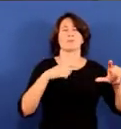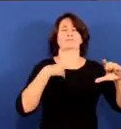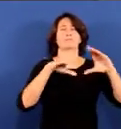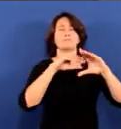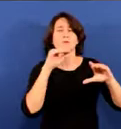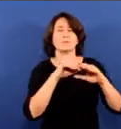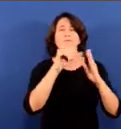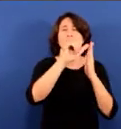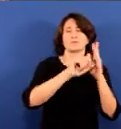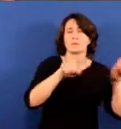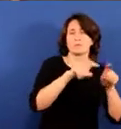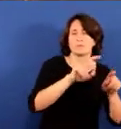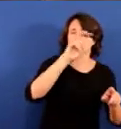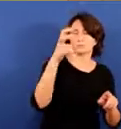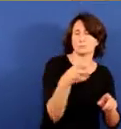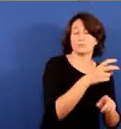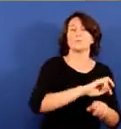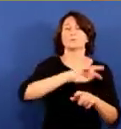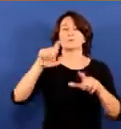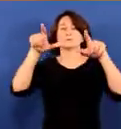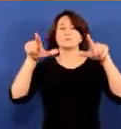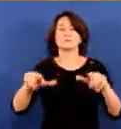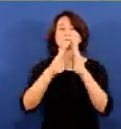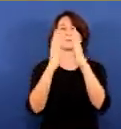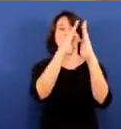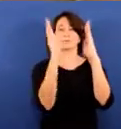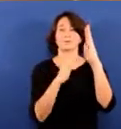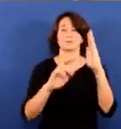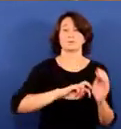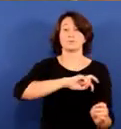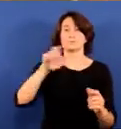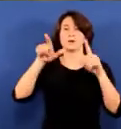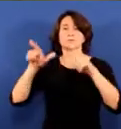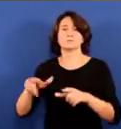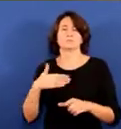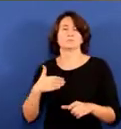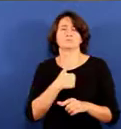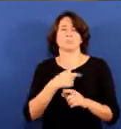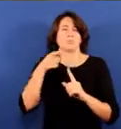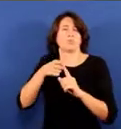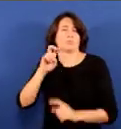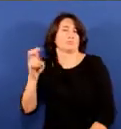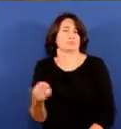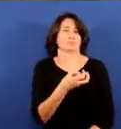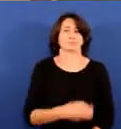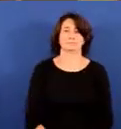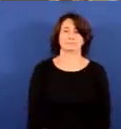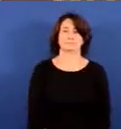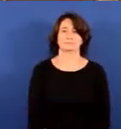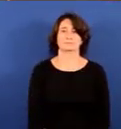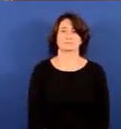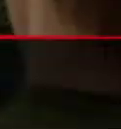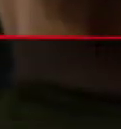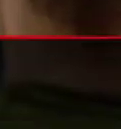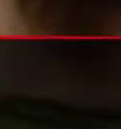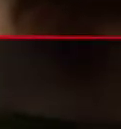años. Asimismo, se ofrece información sobre las euskal-etxeas del mundo y las universidades que tienen el euskera o la cultura vasca